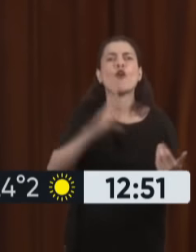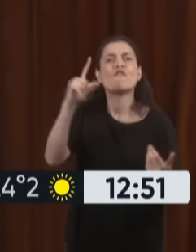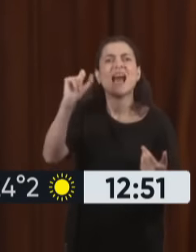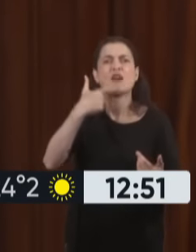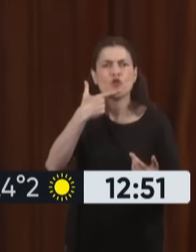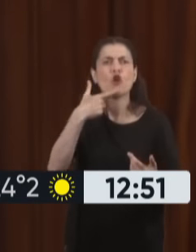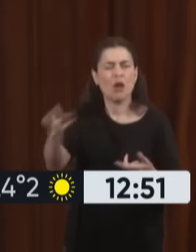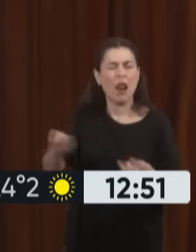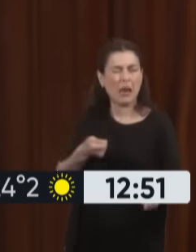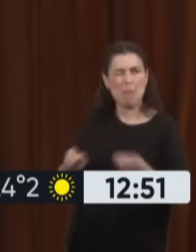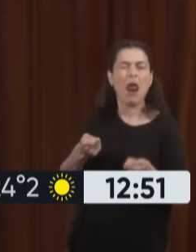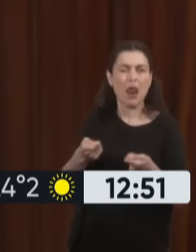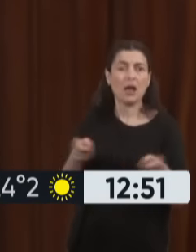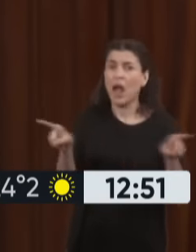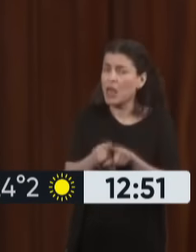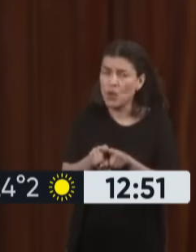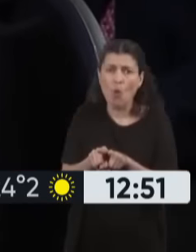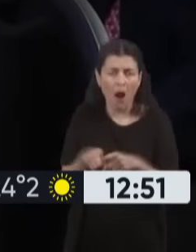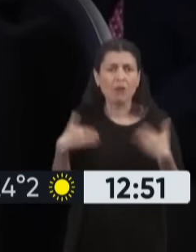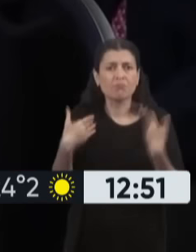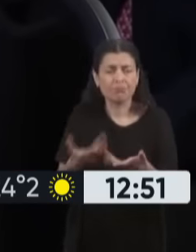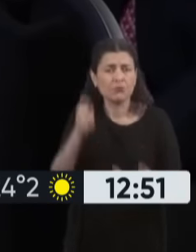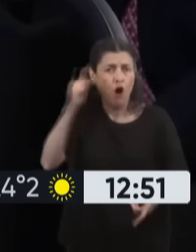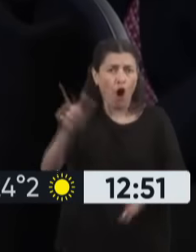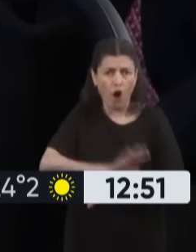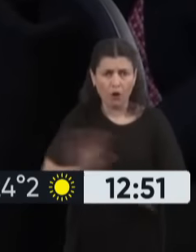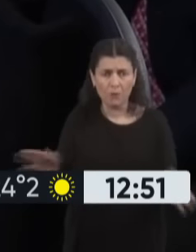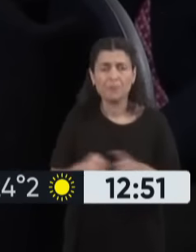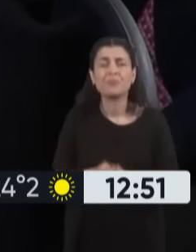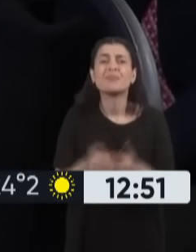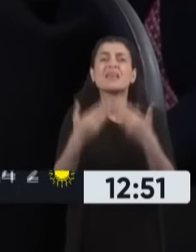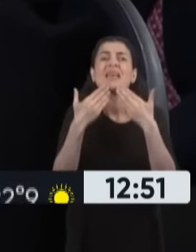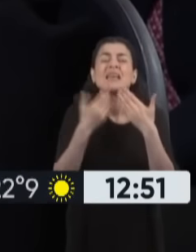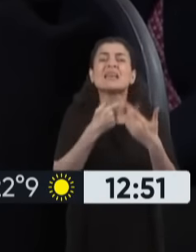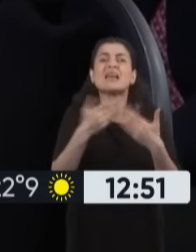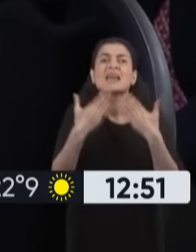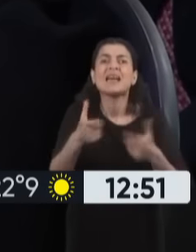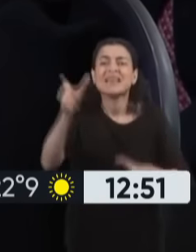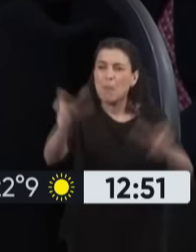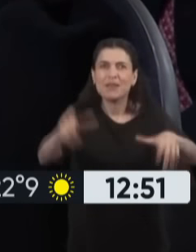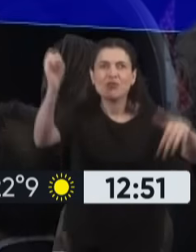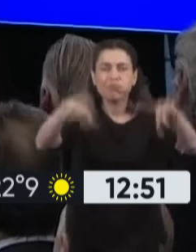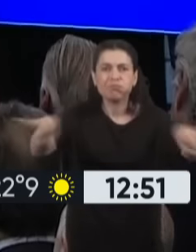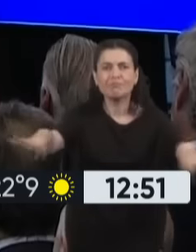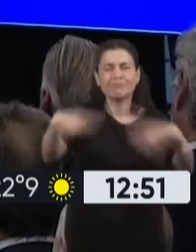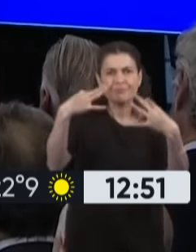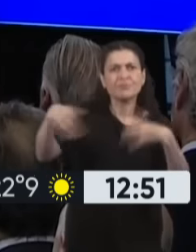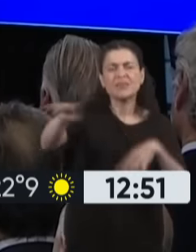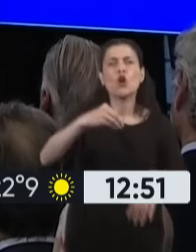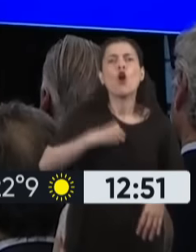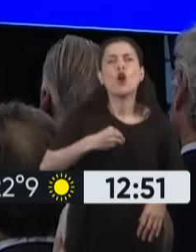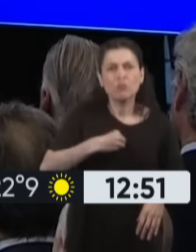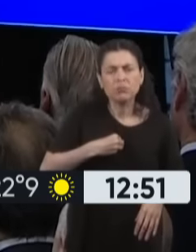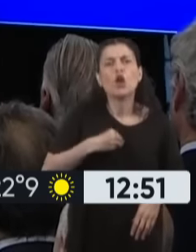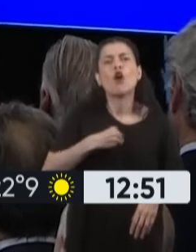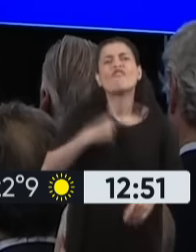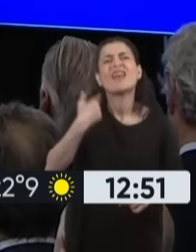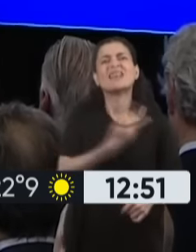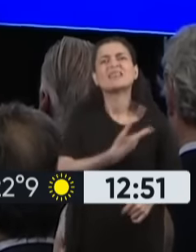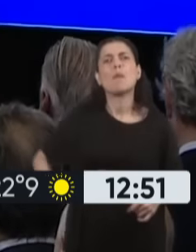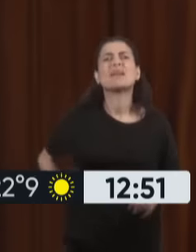Quiero detenerme especialmente en reconocerle y agradecerle a los aquí presentes la generosidad y buena fe que han tenido con nuestro proyecto de